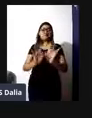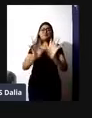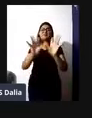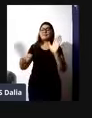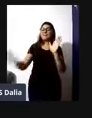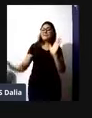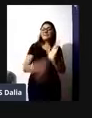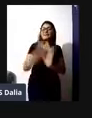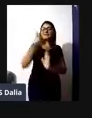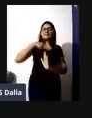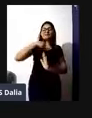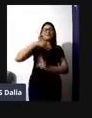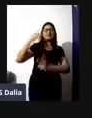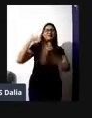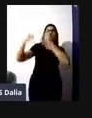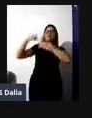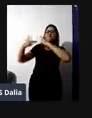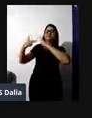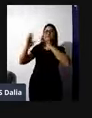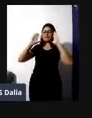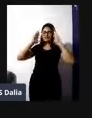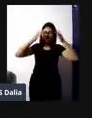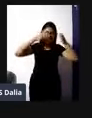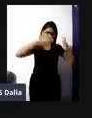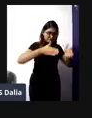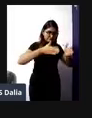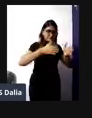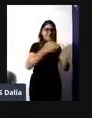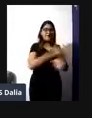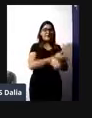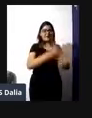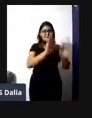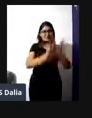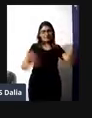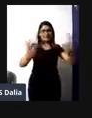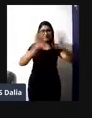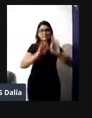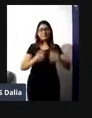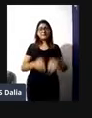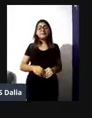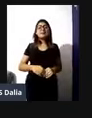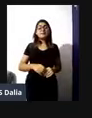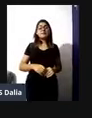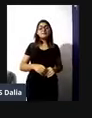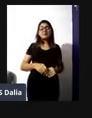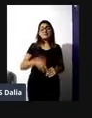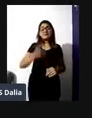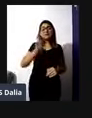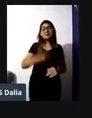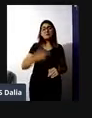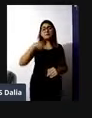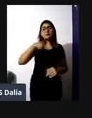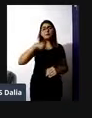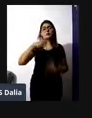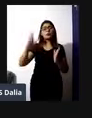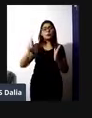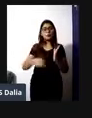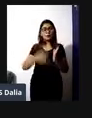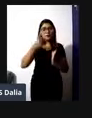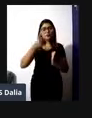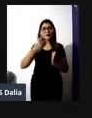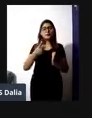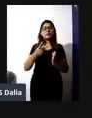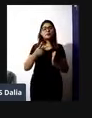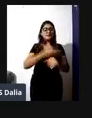verdaderamente importante. Y lo cierto es eso, tenemos que recuperarnos y recuperarnos